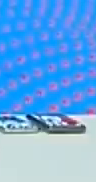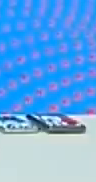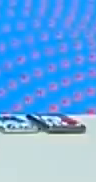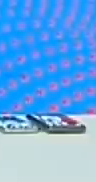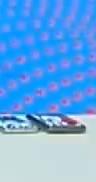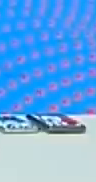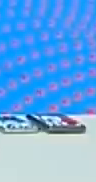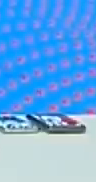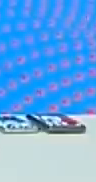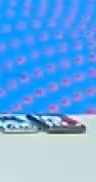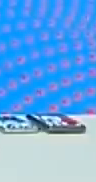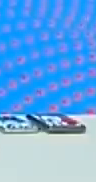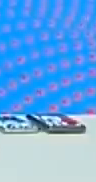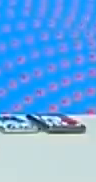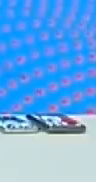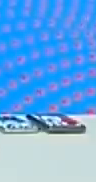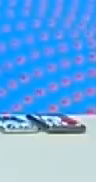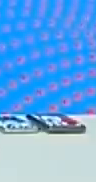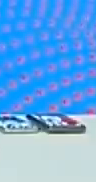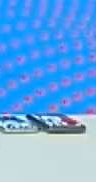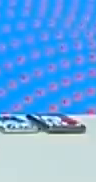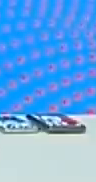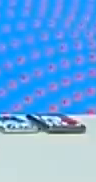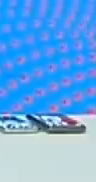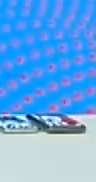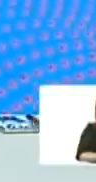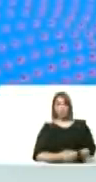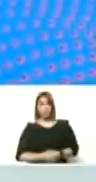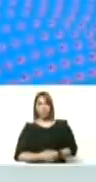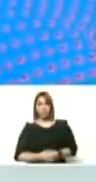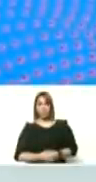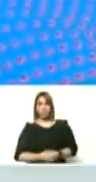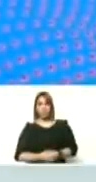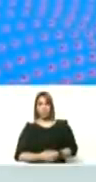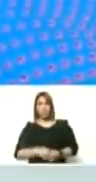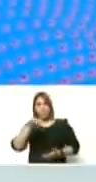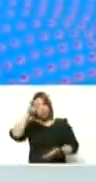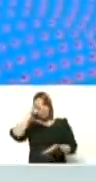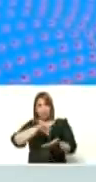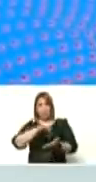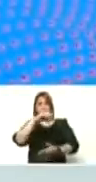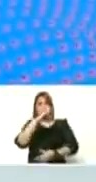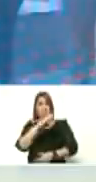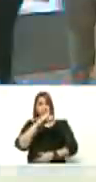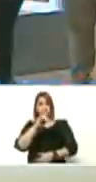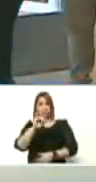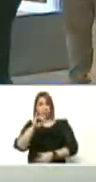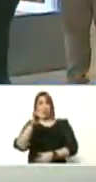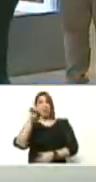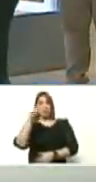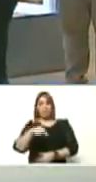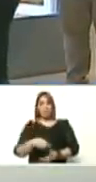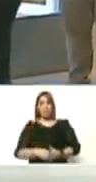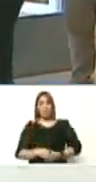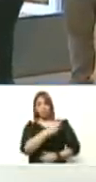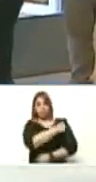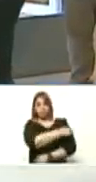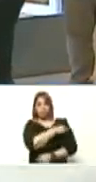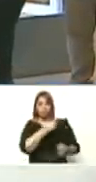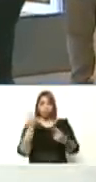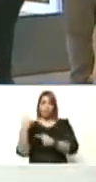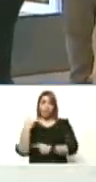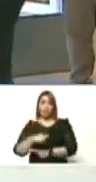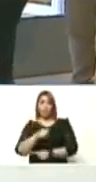3.216 compatriotas. En centros de diagnóstico integral, los CDI, tenemos